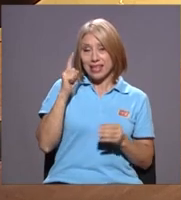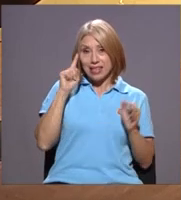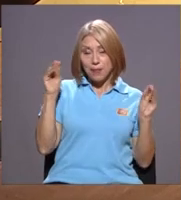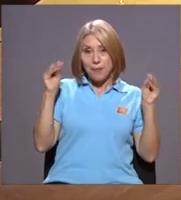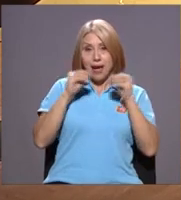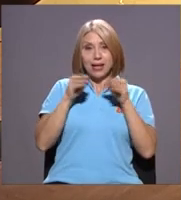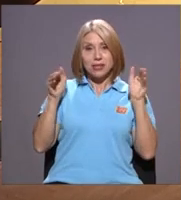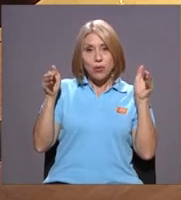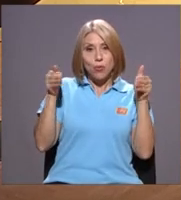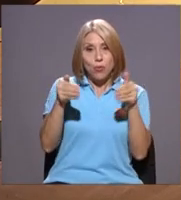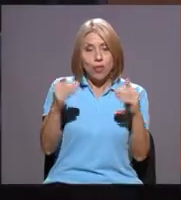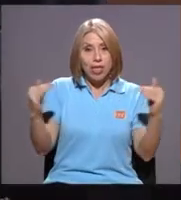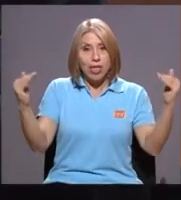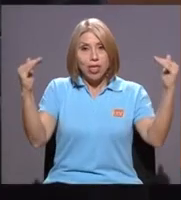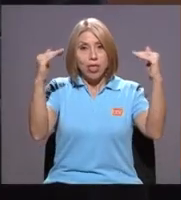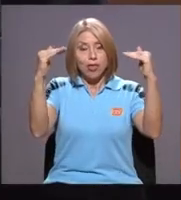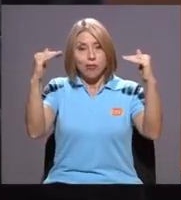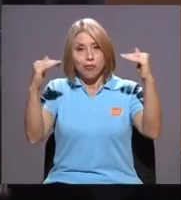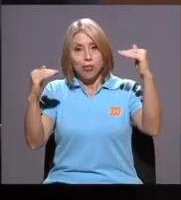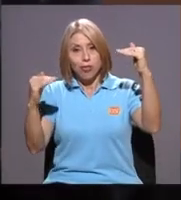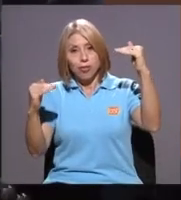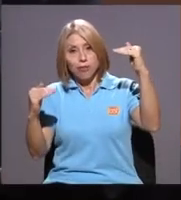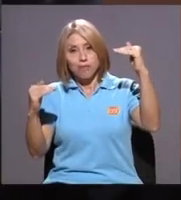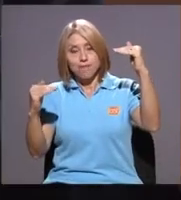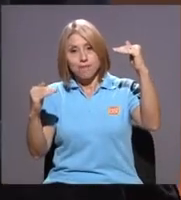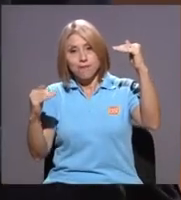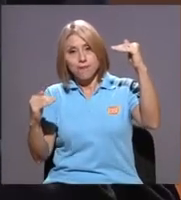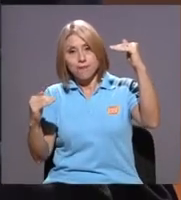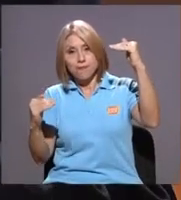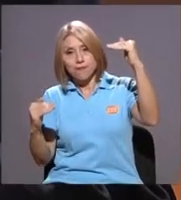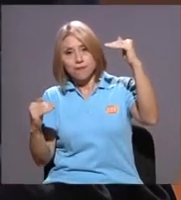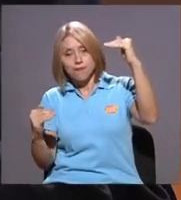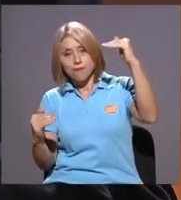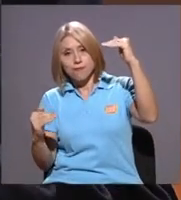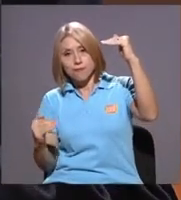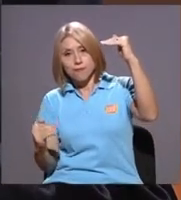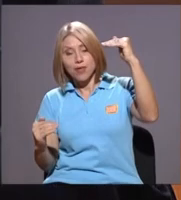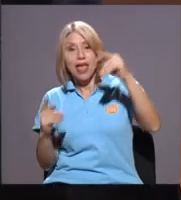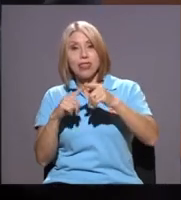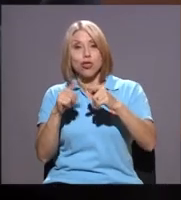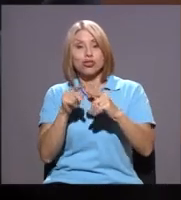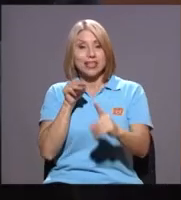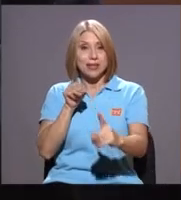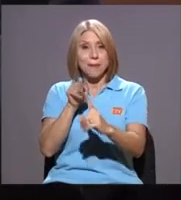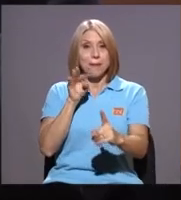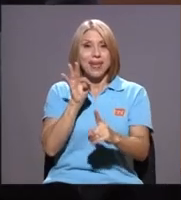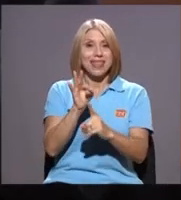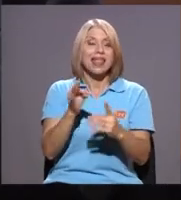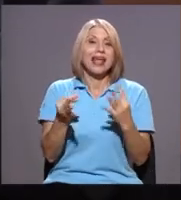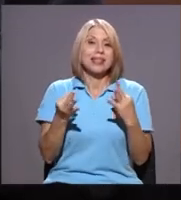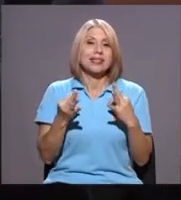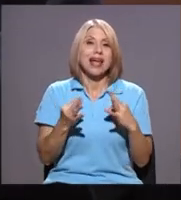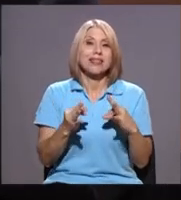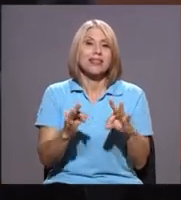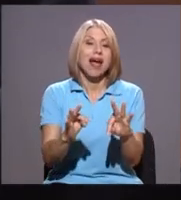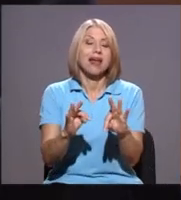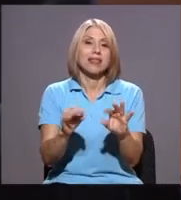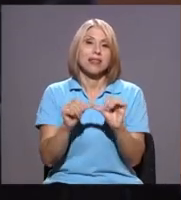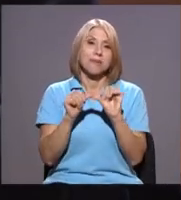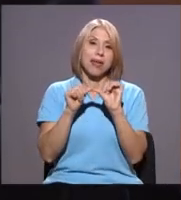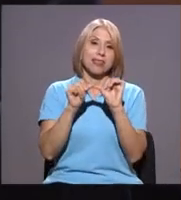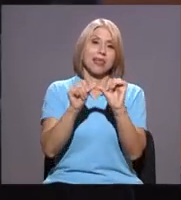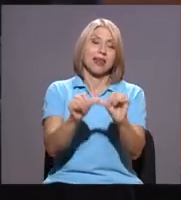en la desigualdad, razón por la cual la meta era entonces tratar de mantener el